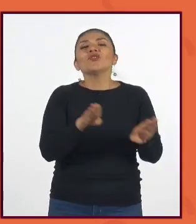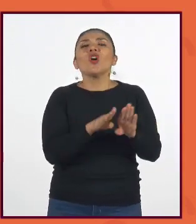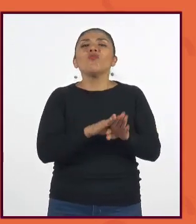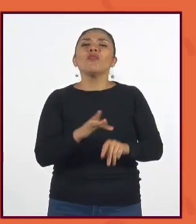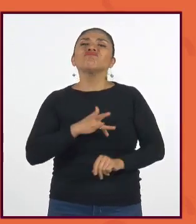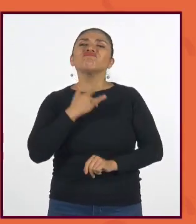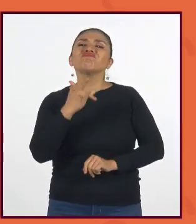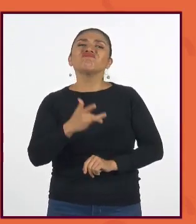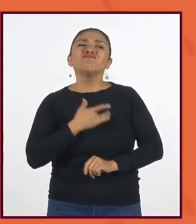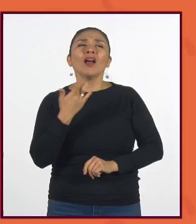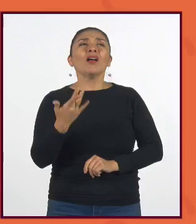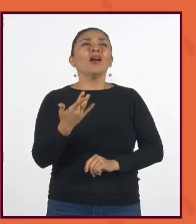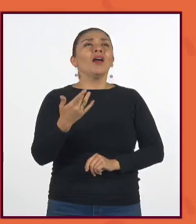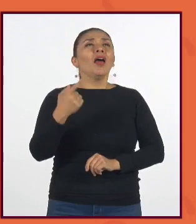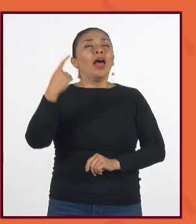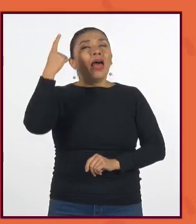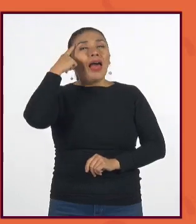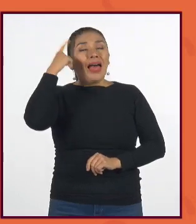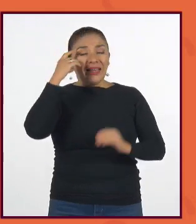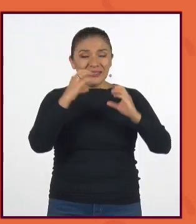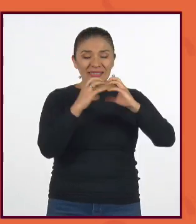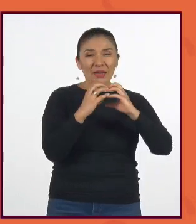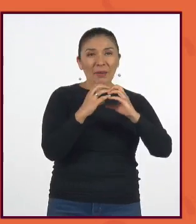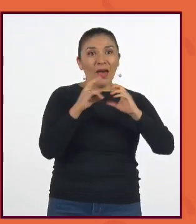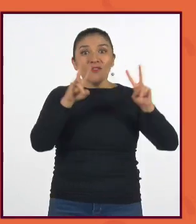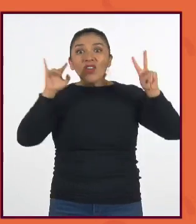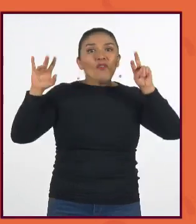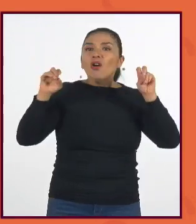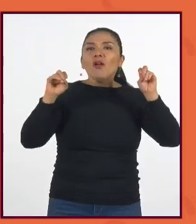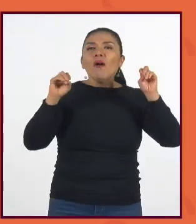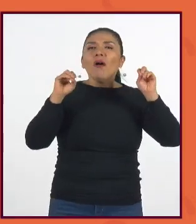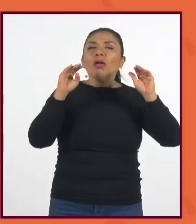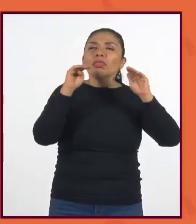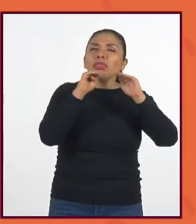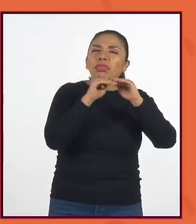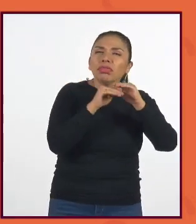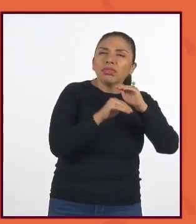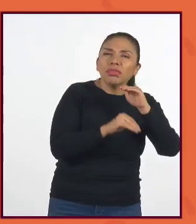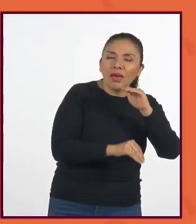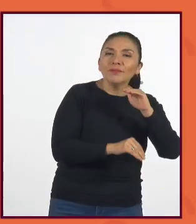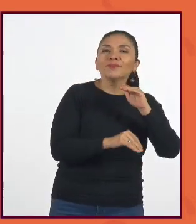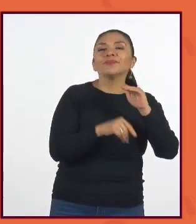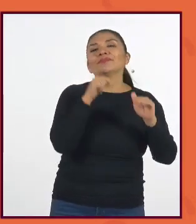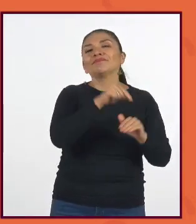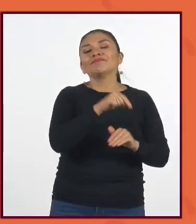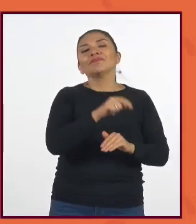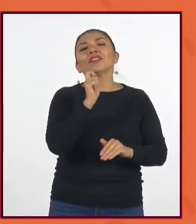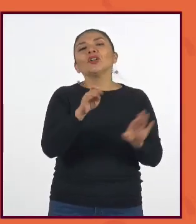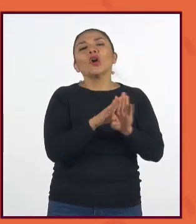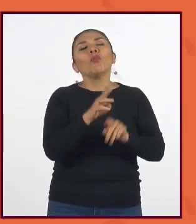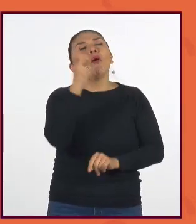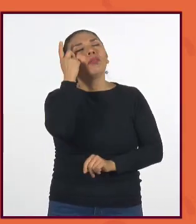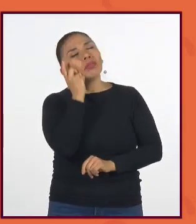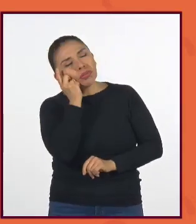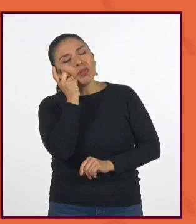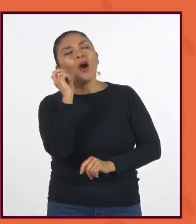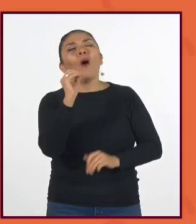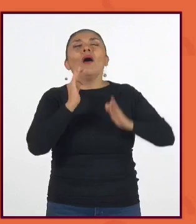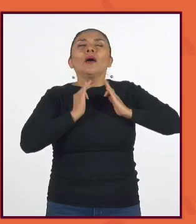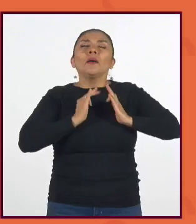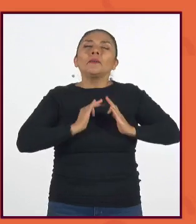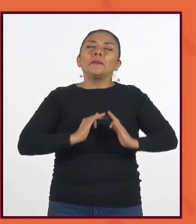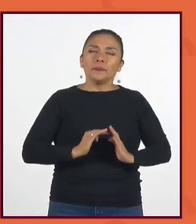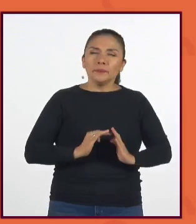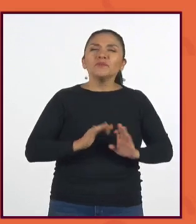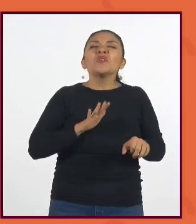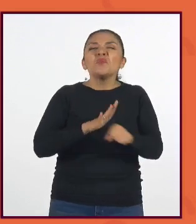la actividad de nuestro sistema nervioso central, por lo que también son conocidas como sedantes o tranquilizantes. Ejemplos de